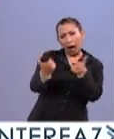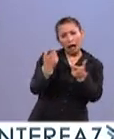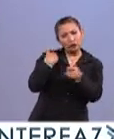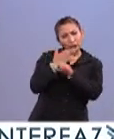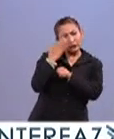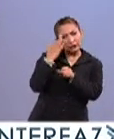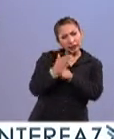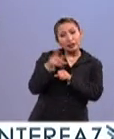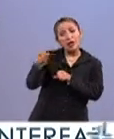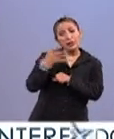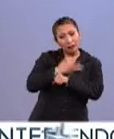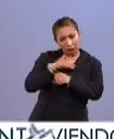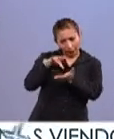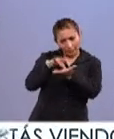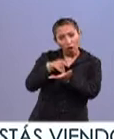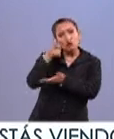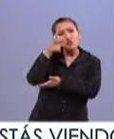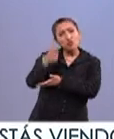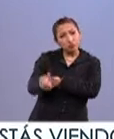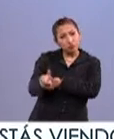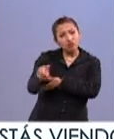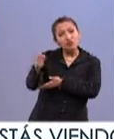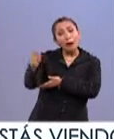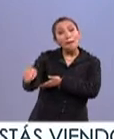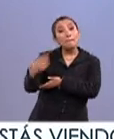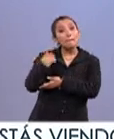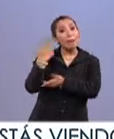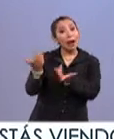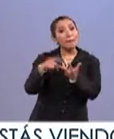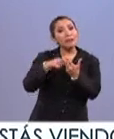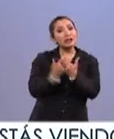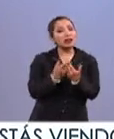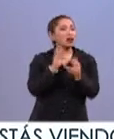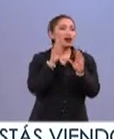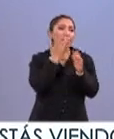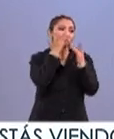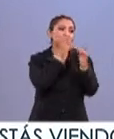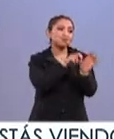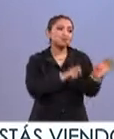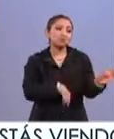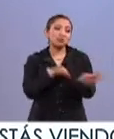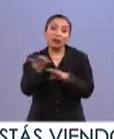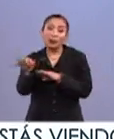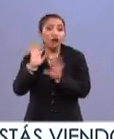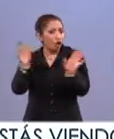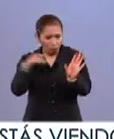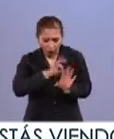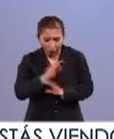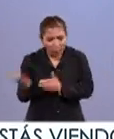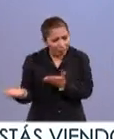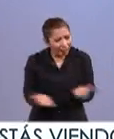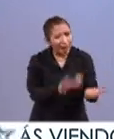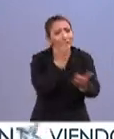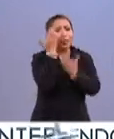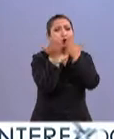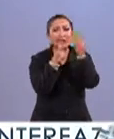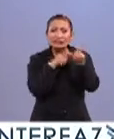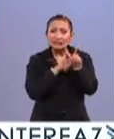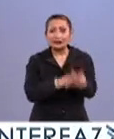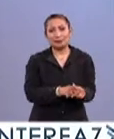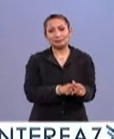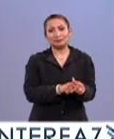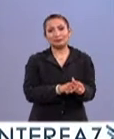tengan la posibilidad de contar con un apoyo económico para que en lugar de empezar a trabajar puedan tener acceso a la educación